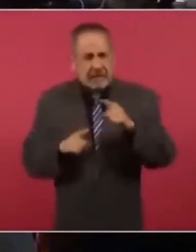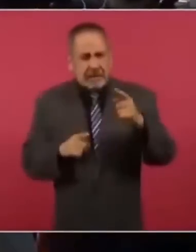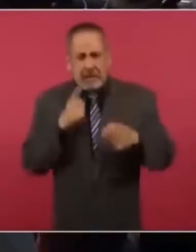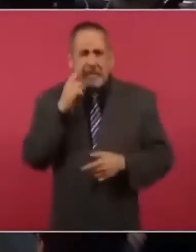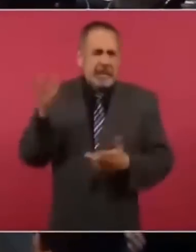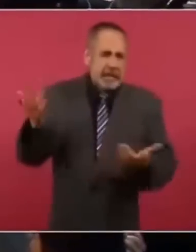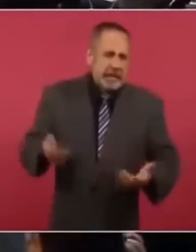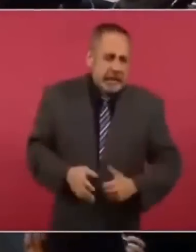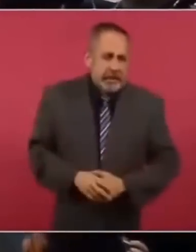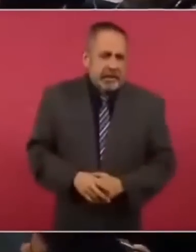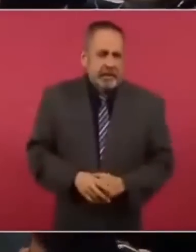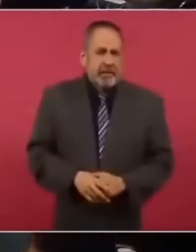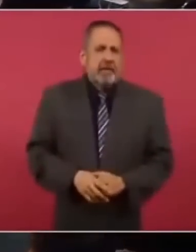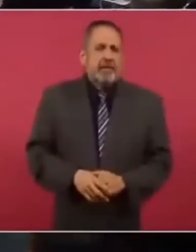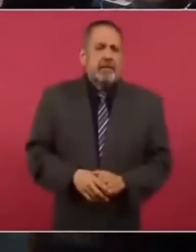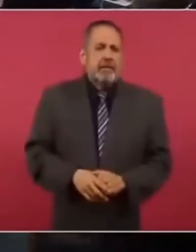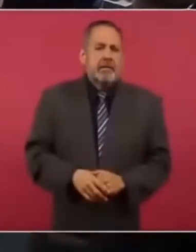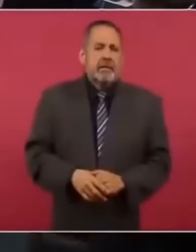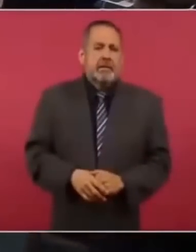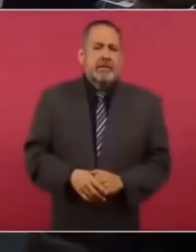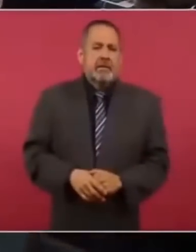Miren.